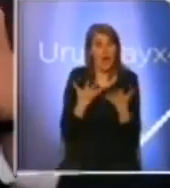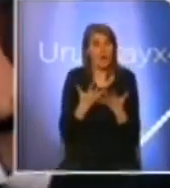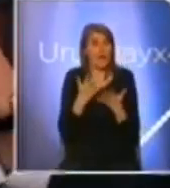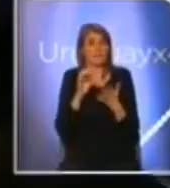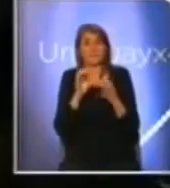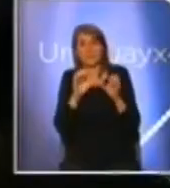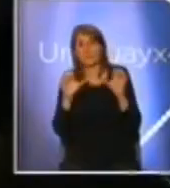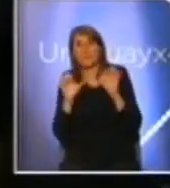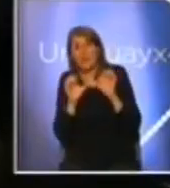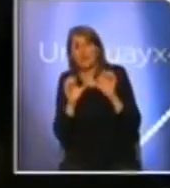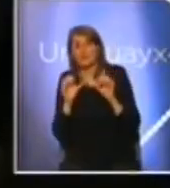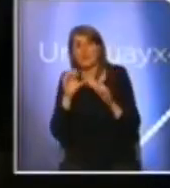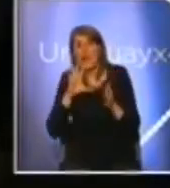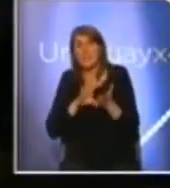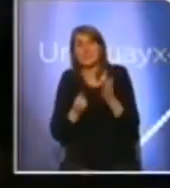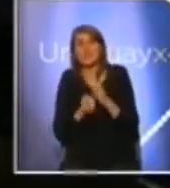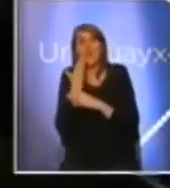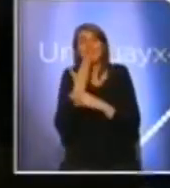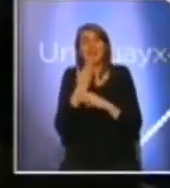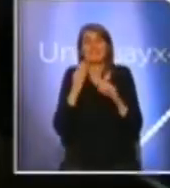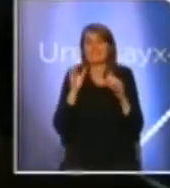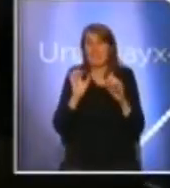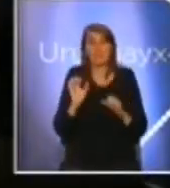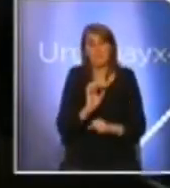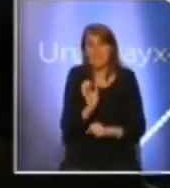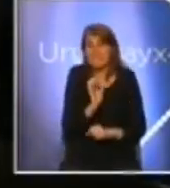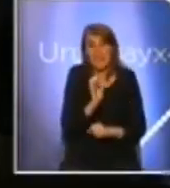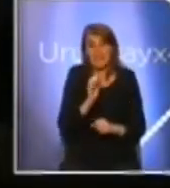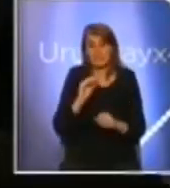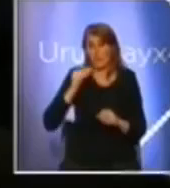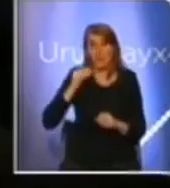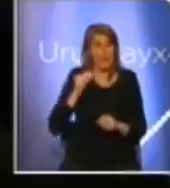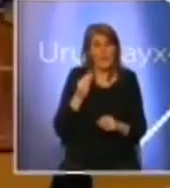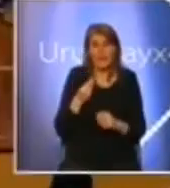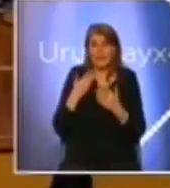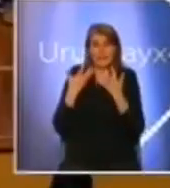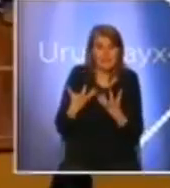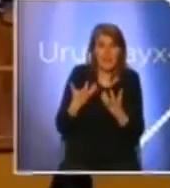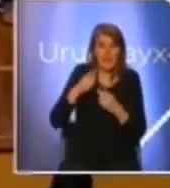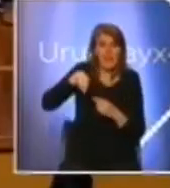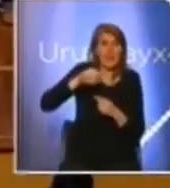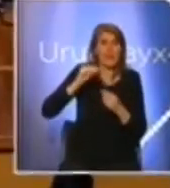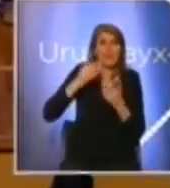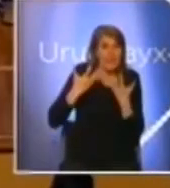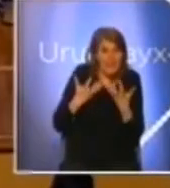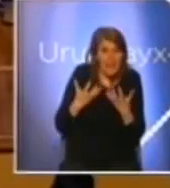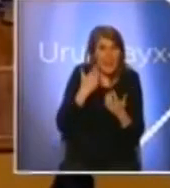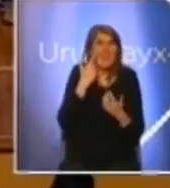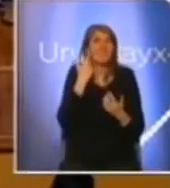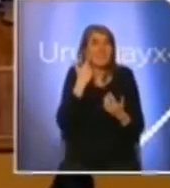que colabora con la creación de nuevas empresas, que colabora con jóvenes que toman la decisión de arriesgar